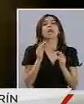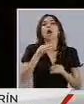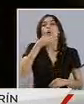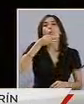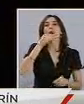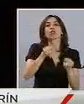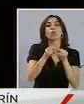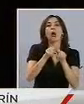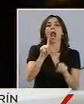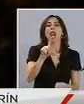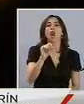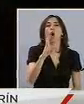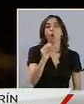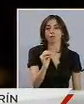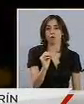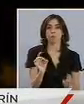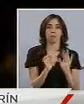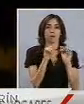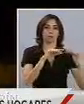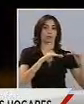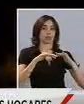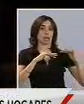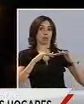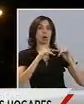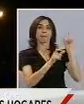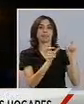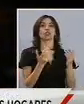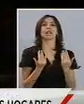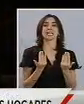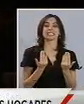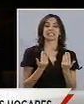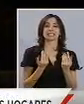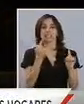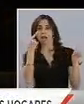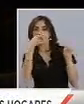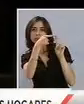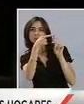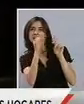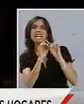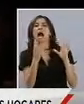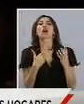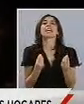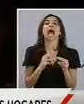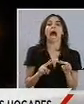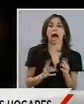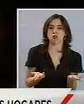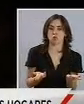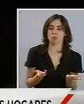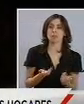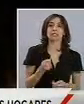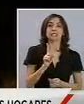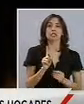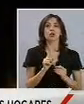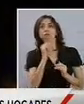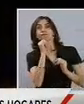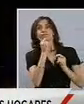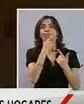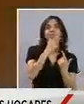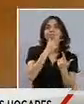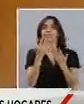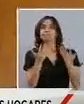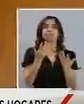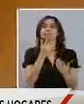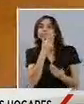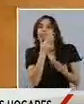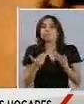importante, fíjate, lo siguiente. Ante un evento de esta naturaleza, la gente necesita tener referentes claros de qué hacer. Si no, surge la incertidumbre y con la